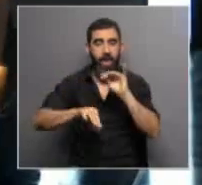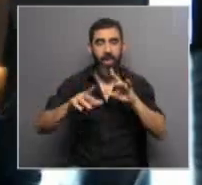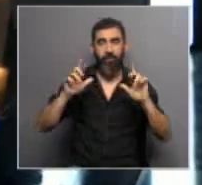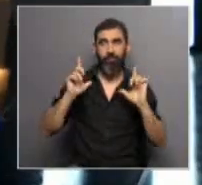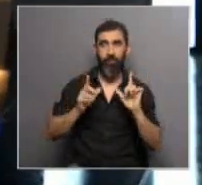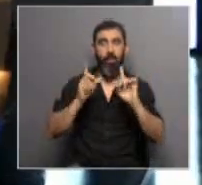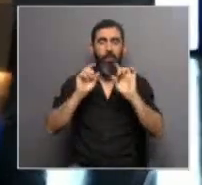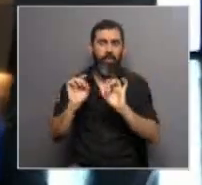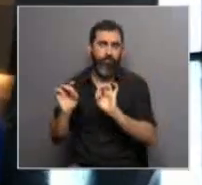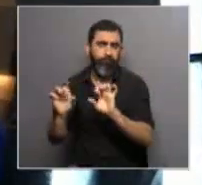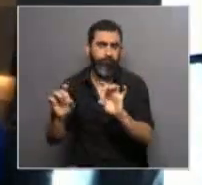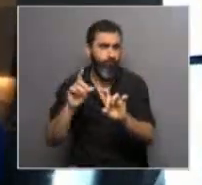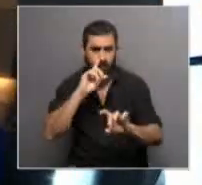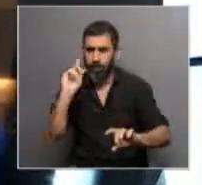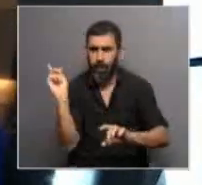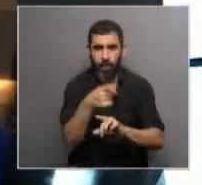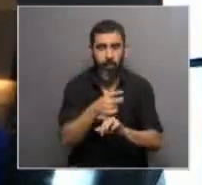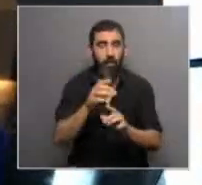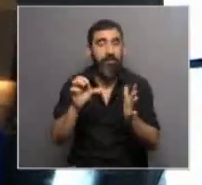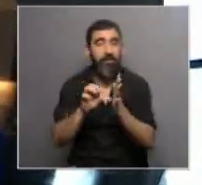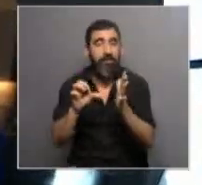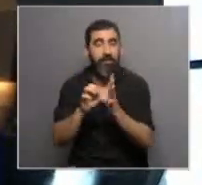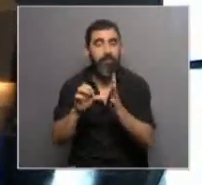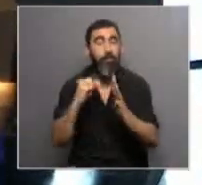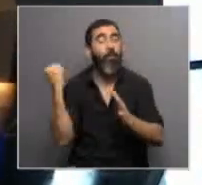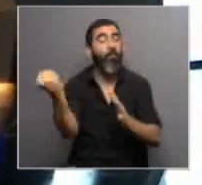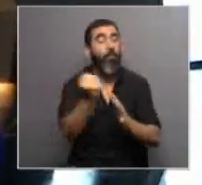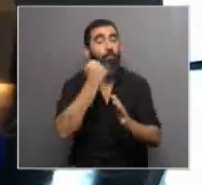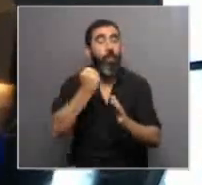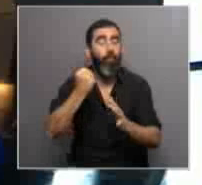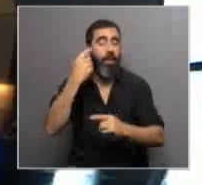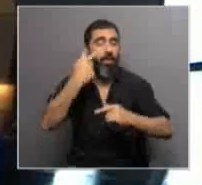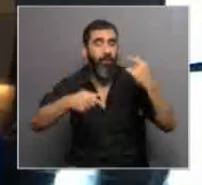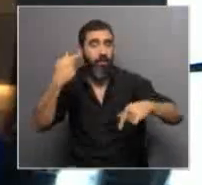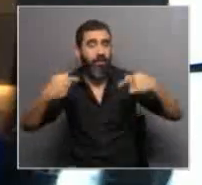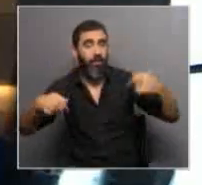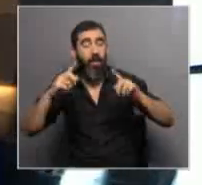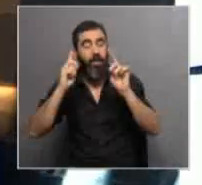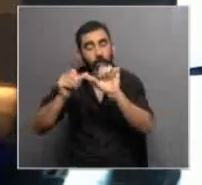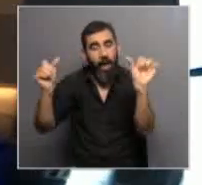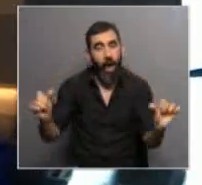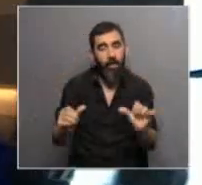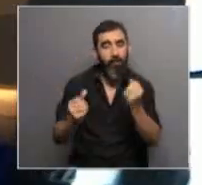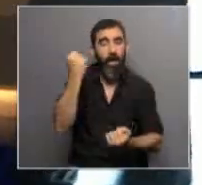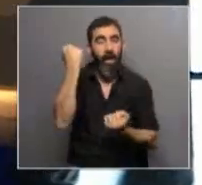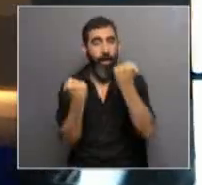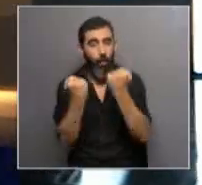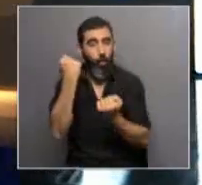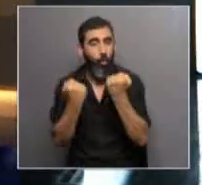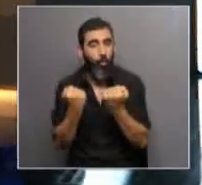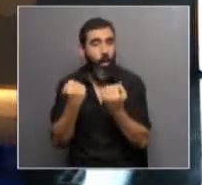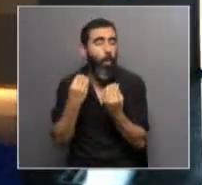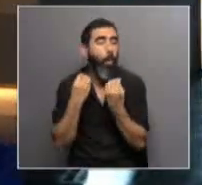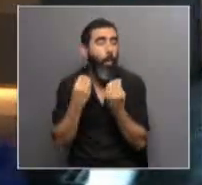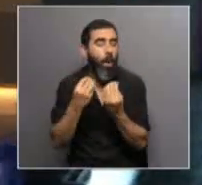destrozando aceleradamente ecosistemas que son claves para la biodiversidad y para la actividad económica cuál es